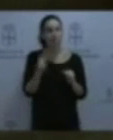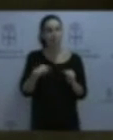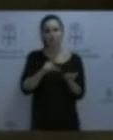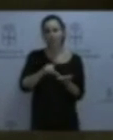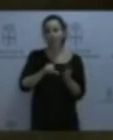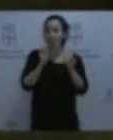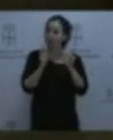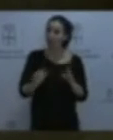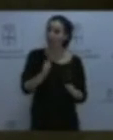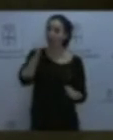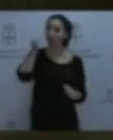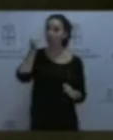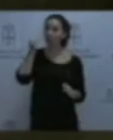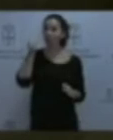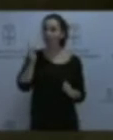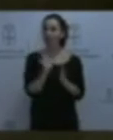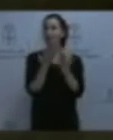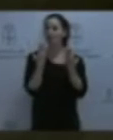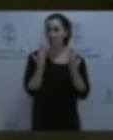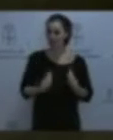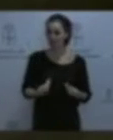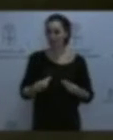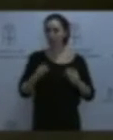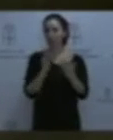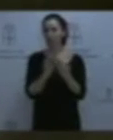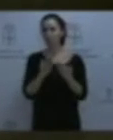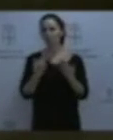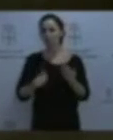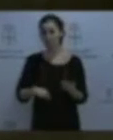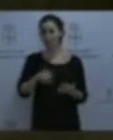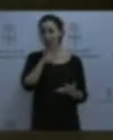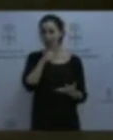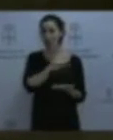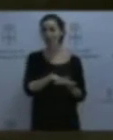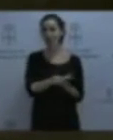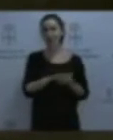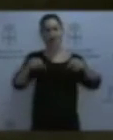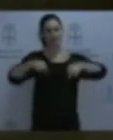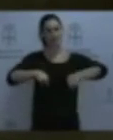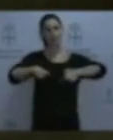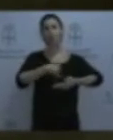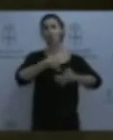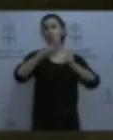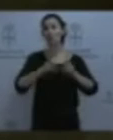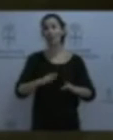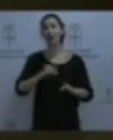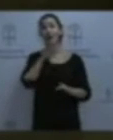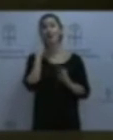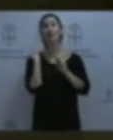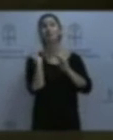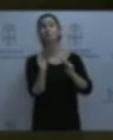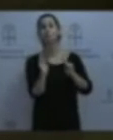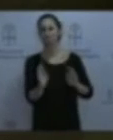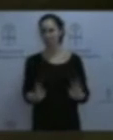mismo libro del mismo curso, de la misma asignatura que el que ahora ha provocado esta llamada de atención, y